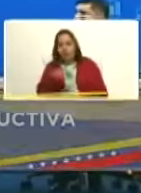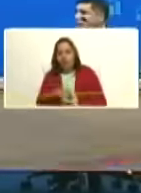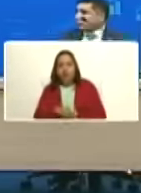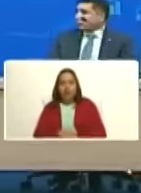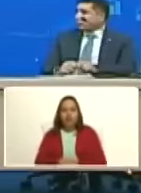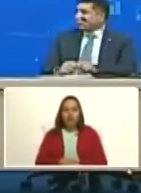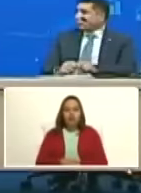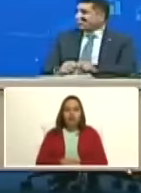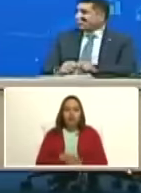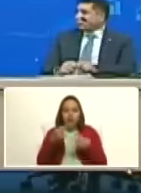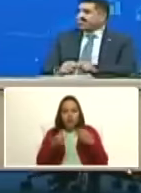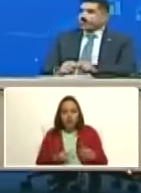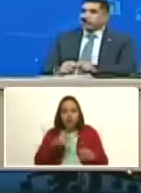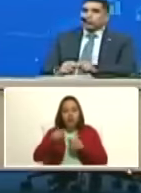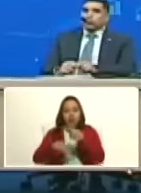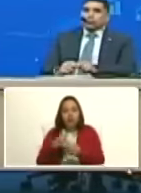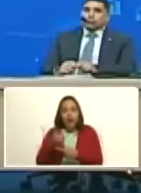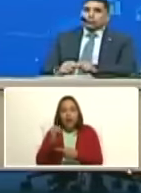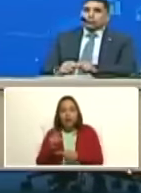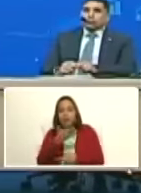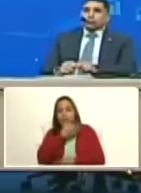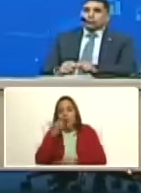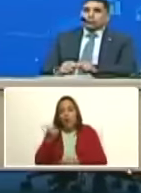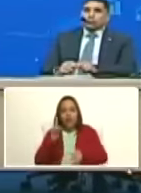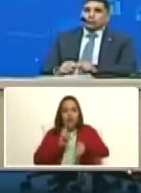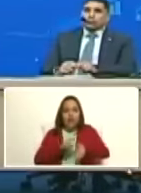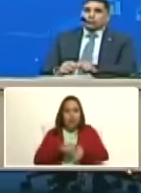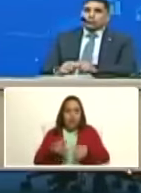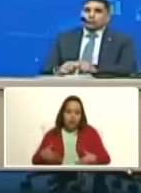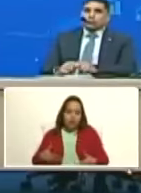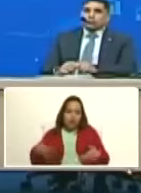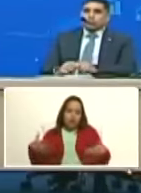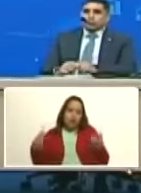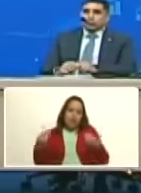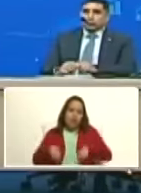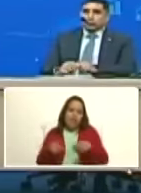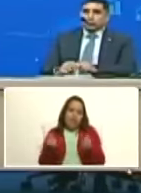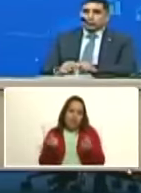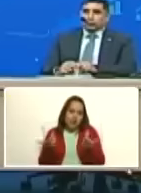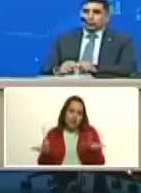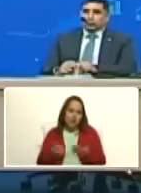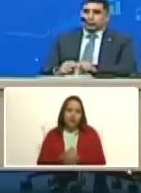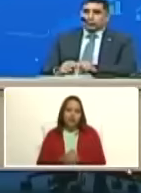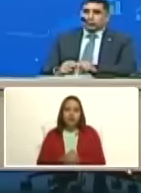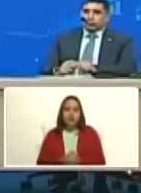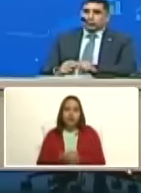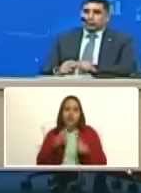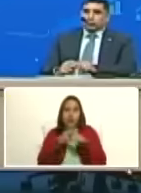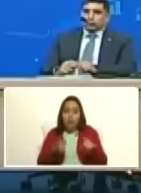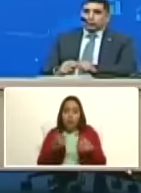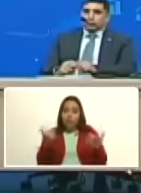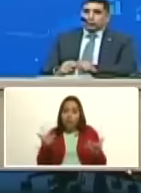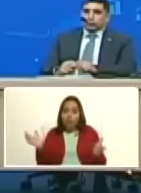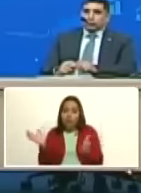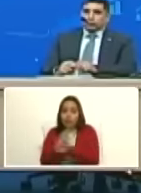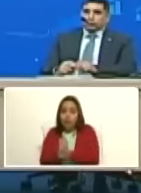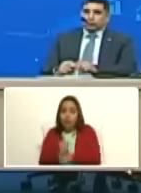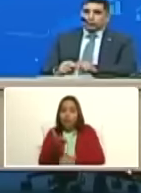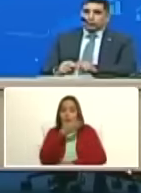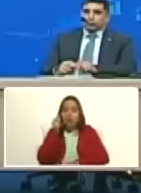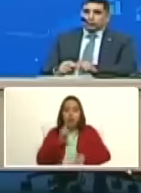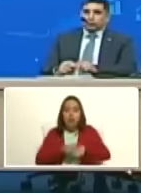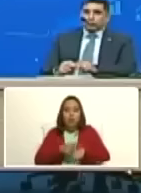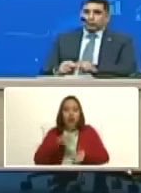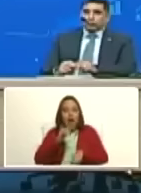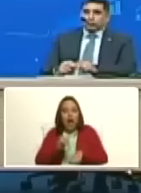Seguro que vendrán tiempos mejores y tiempos de bonanza, pero cuando llegue, llegarán a